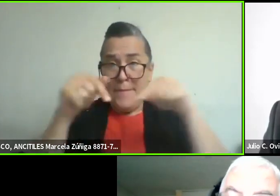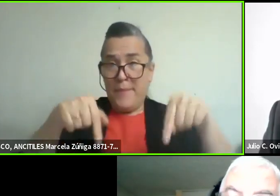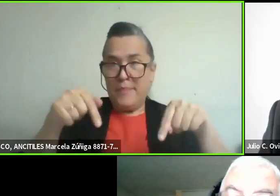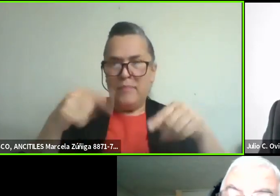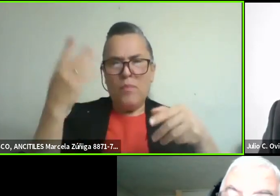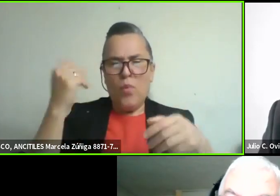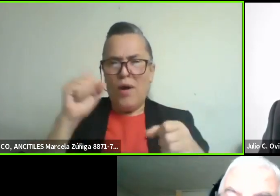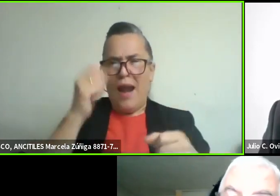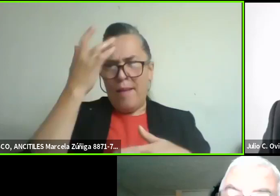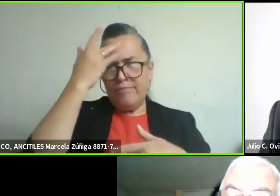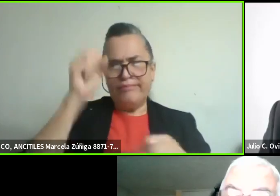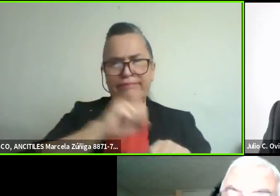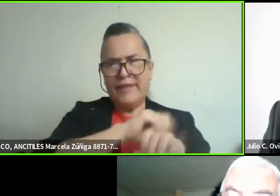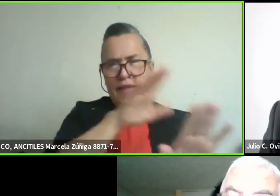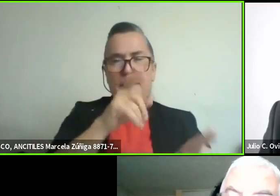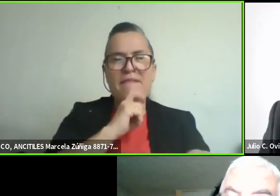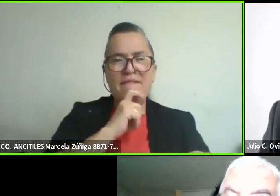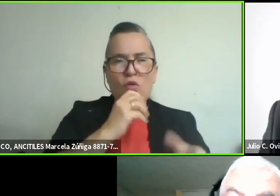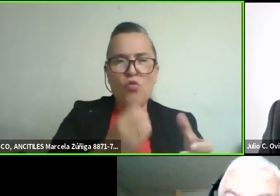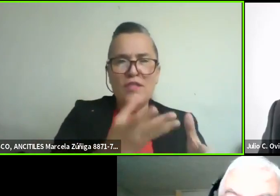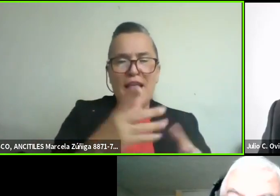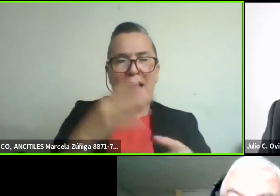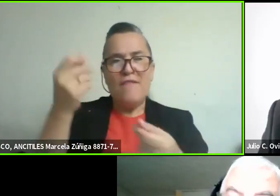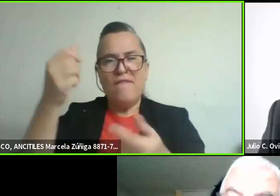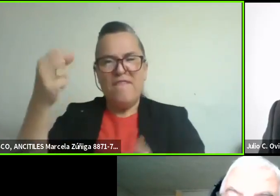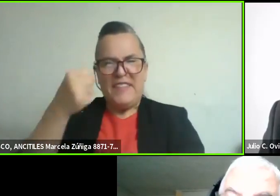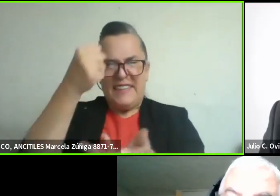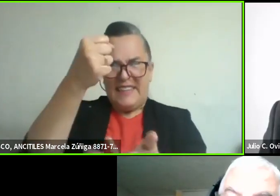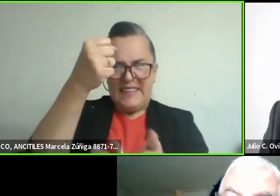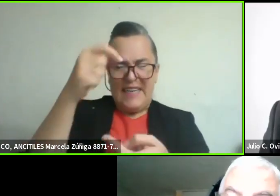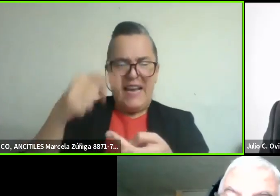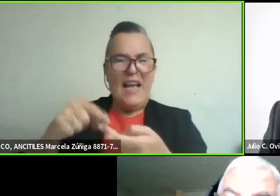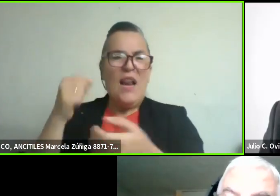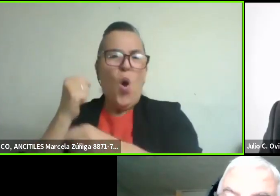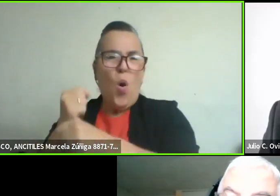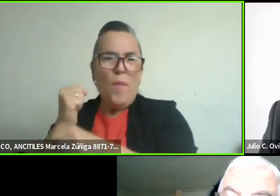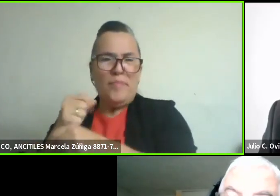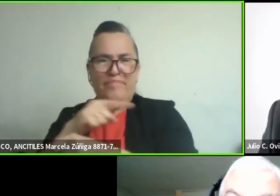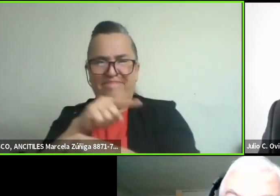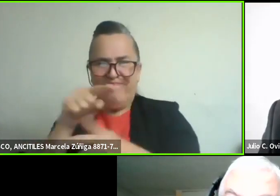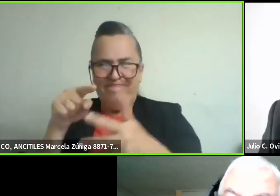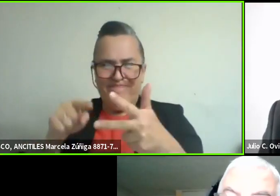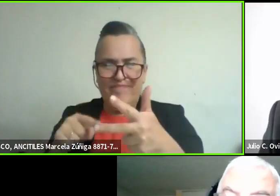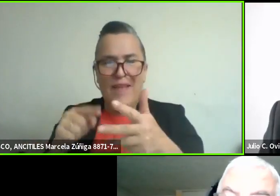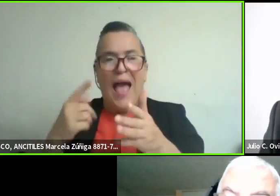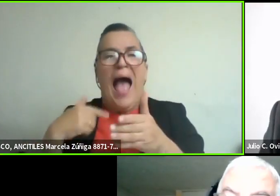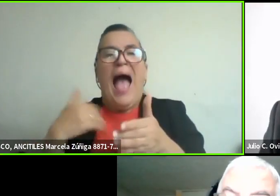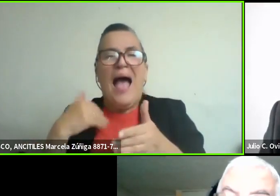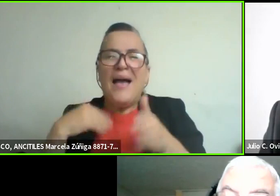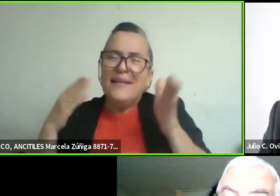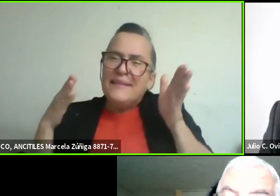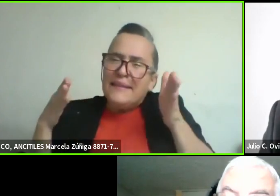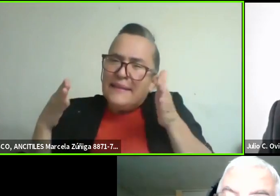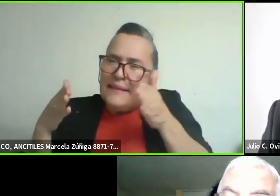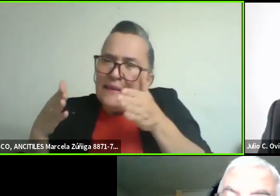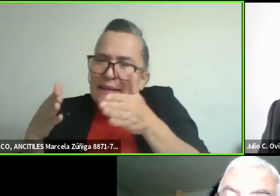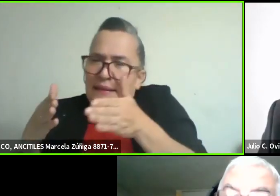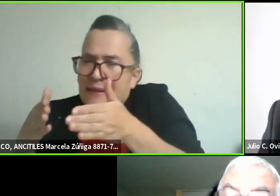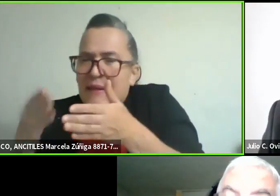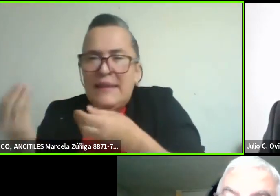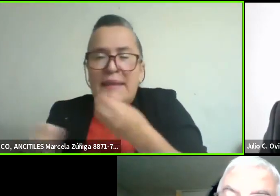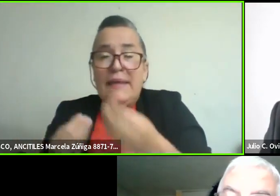por la pandemia o las dificultades fiscales por las mismas dificultades de operación haya una tendencia a que las universidades